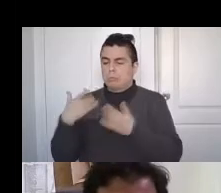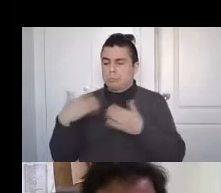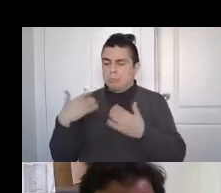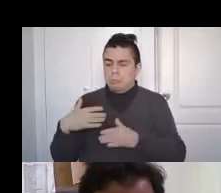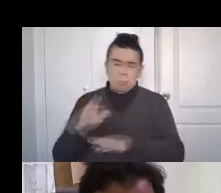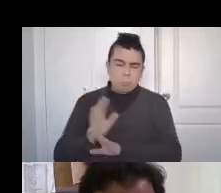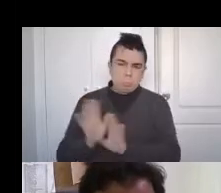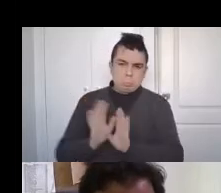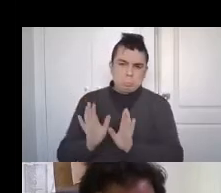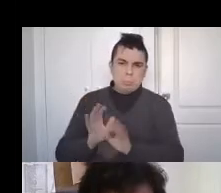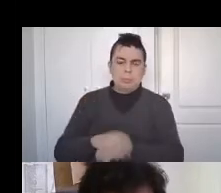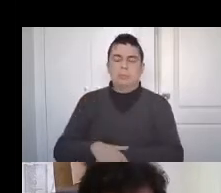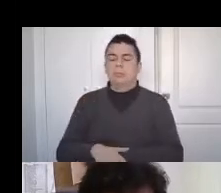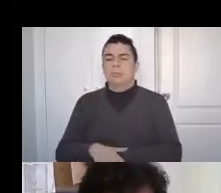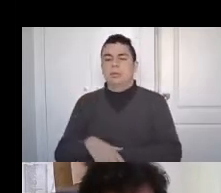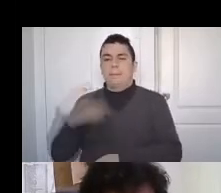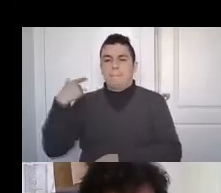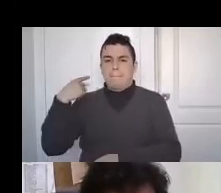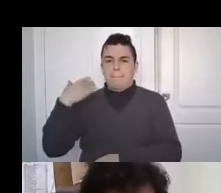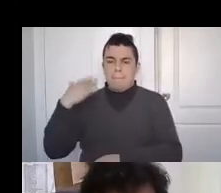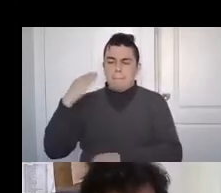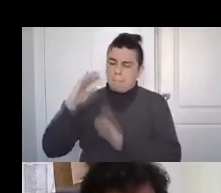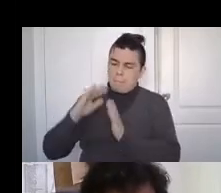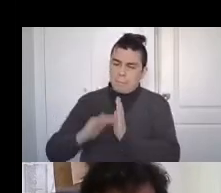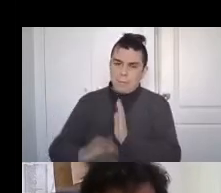esta distribución.